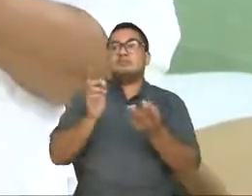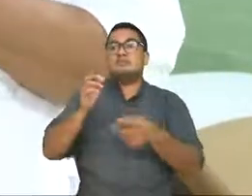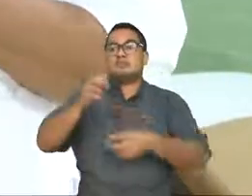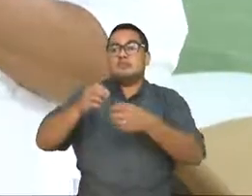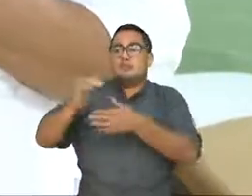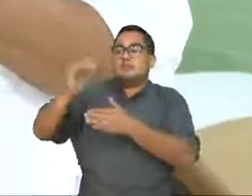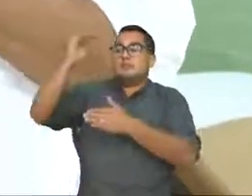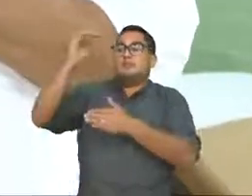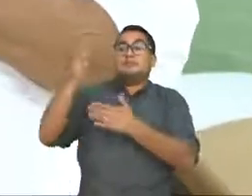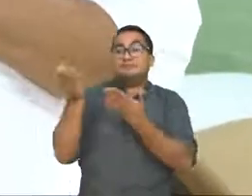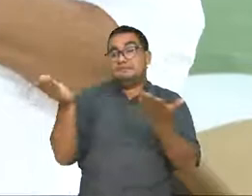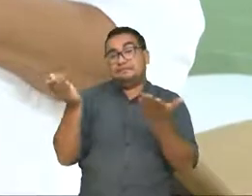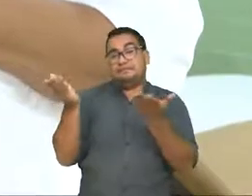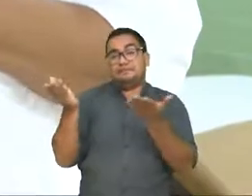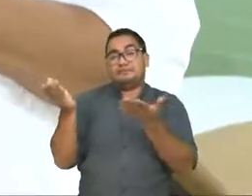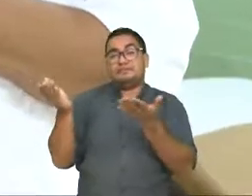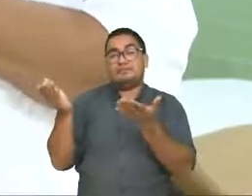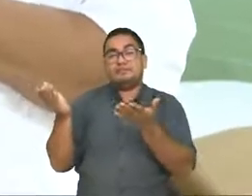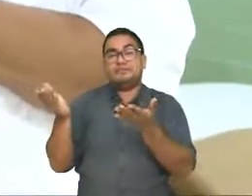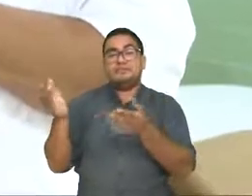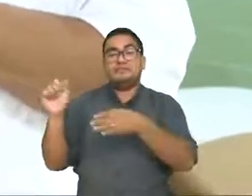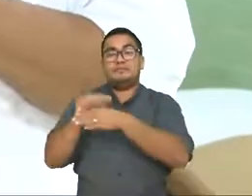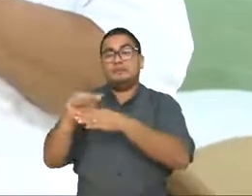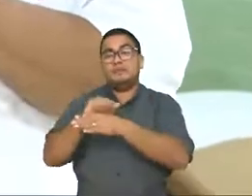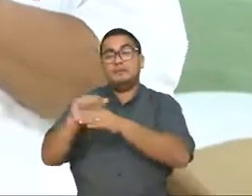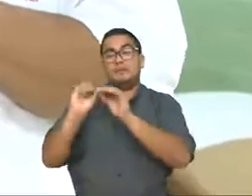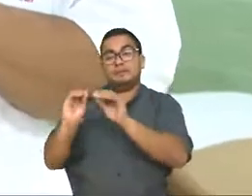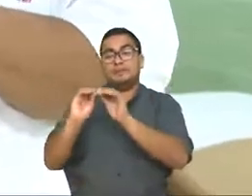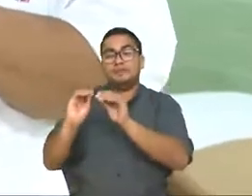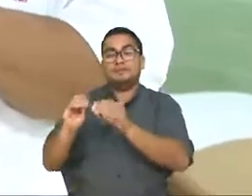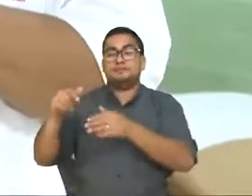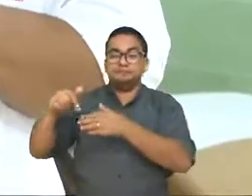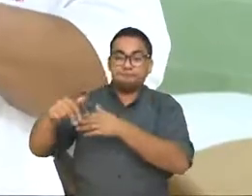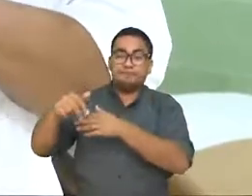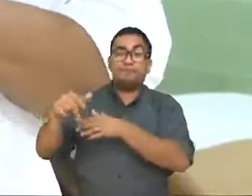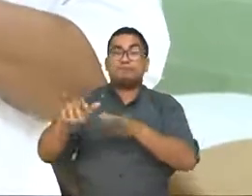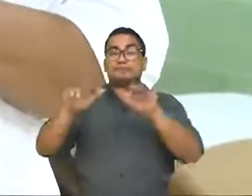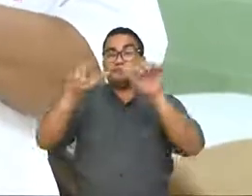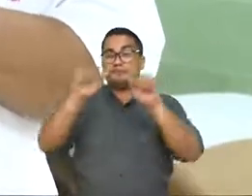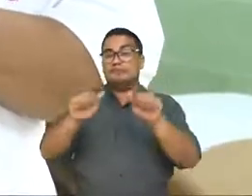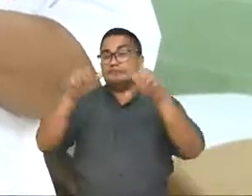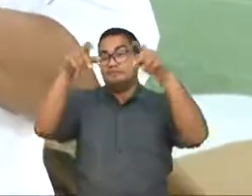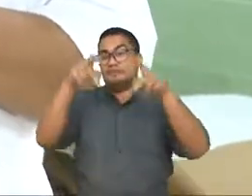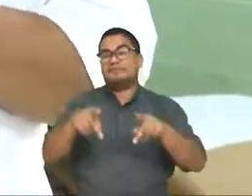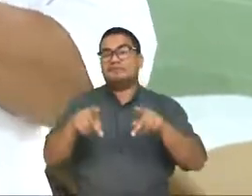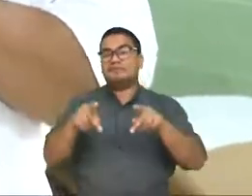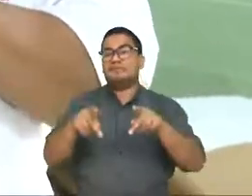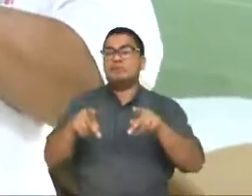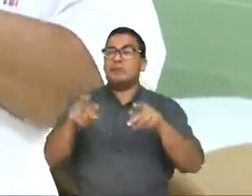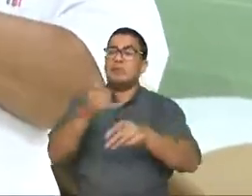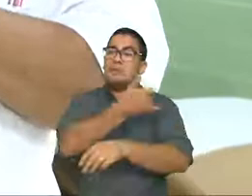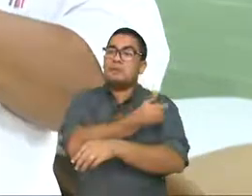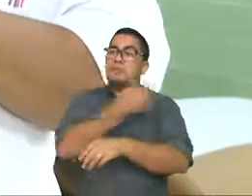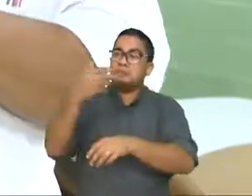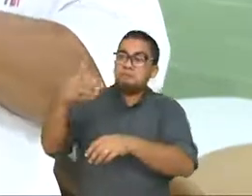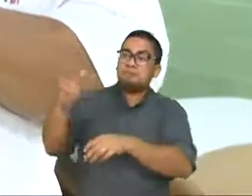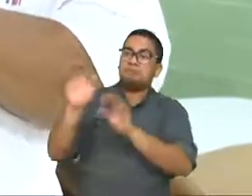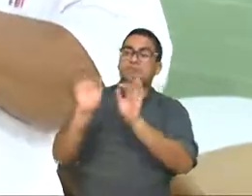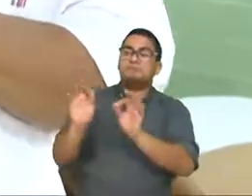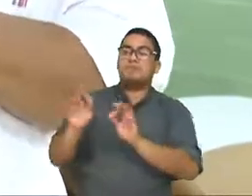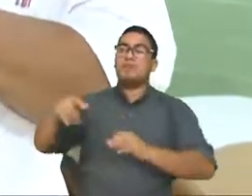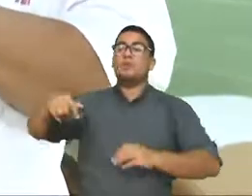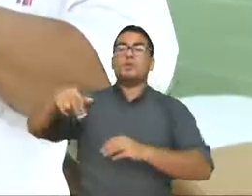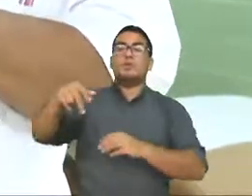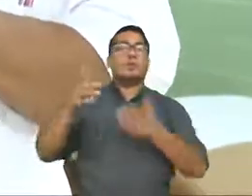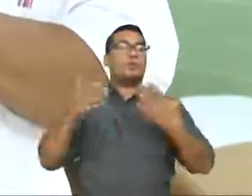altura, y nos toca el entrenamiento ya con prótesis para que cuando este paciente ya salga de alta del hospital no se le note que lo que anda es una